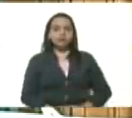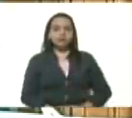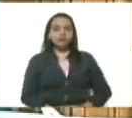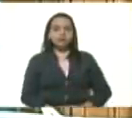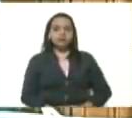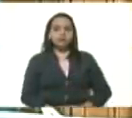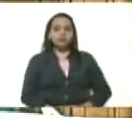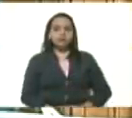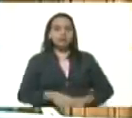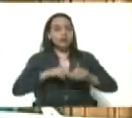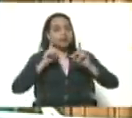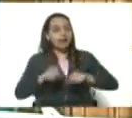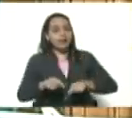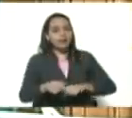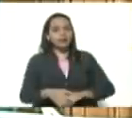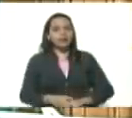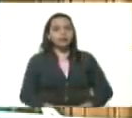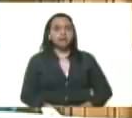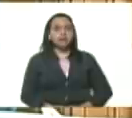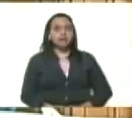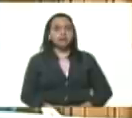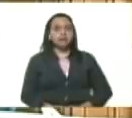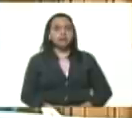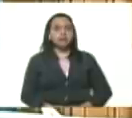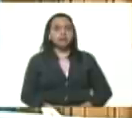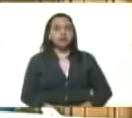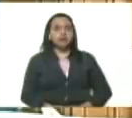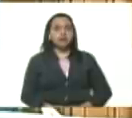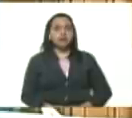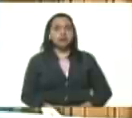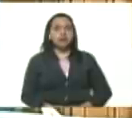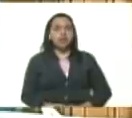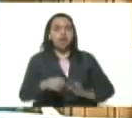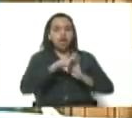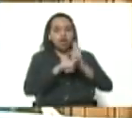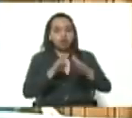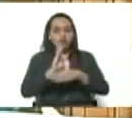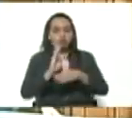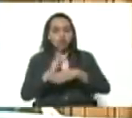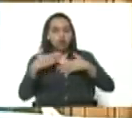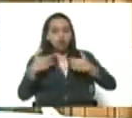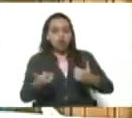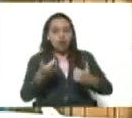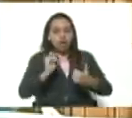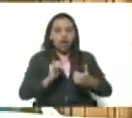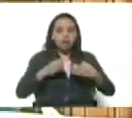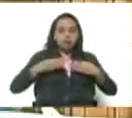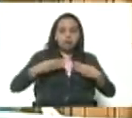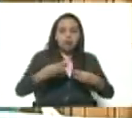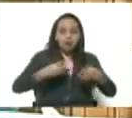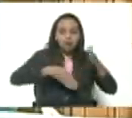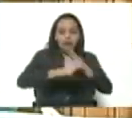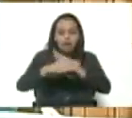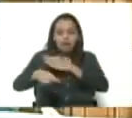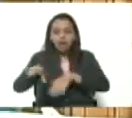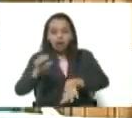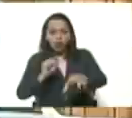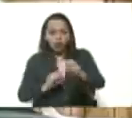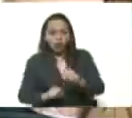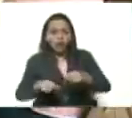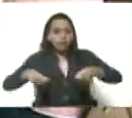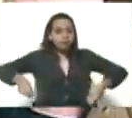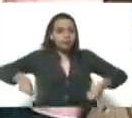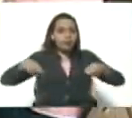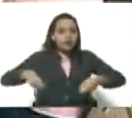También, bueno, la relajación de las medidas de seguridad para ir a las bodegas, al